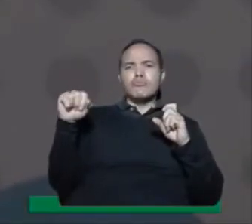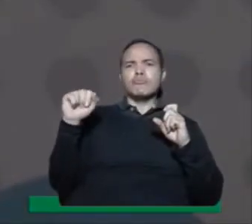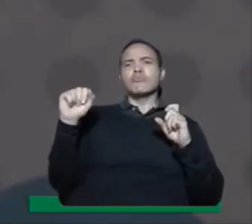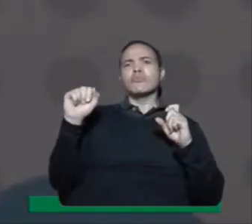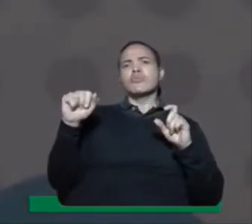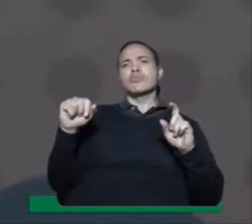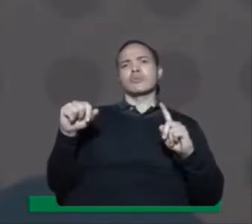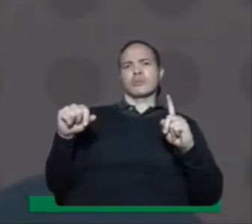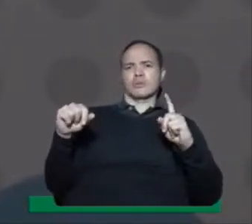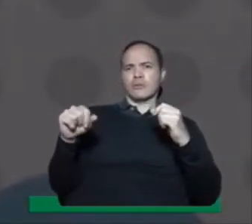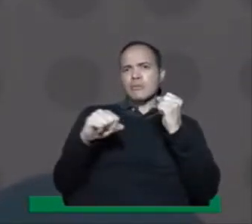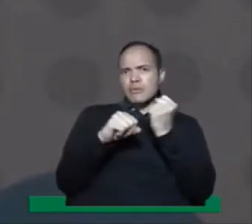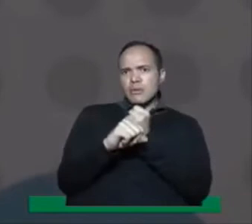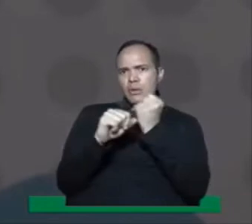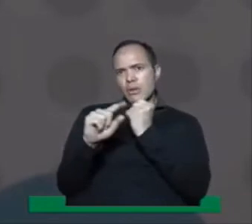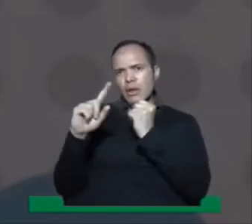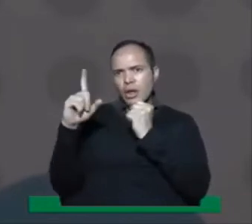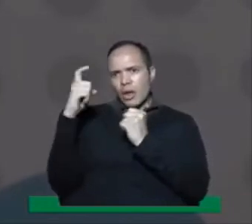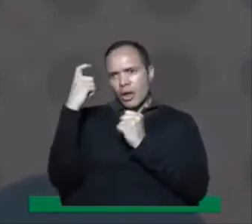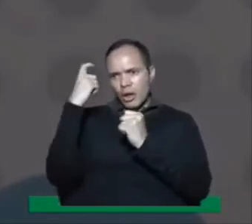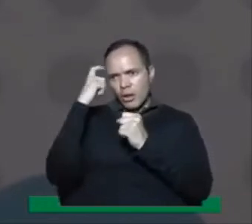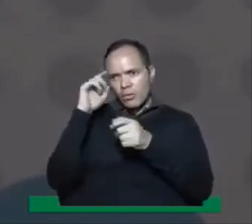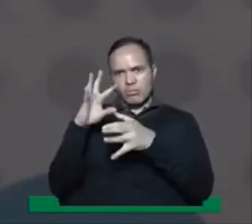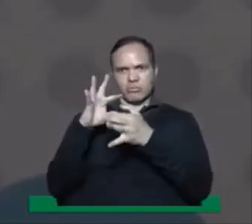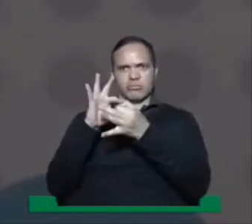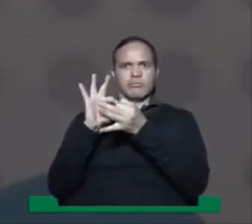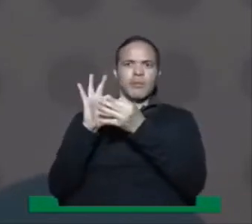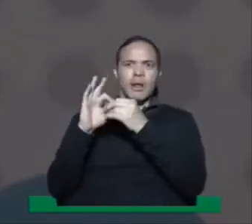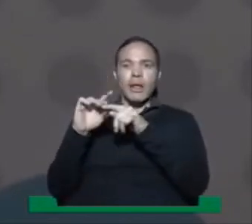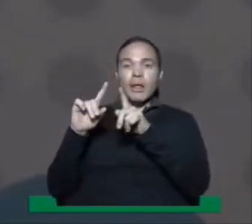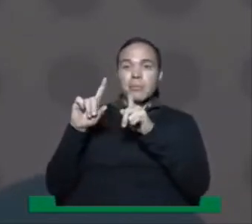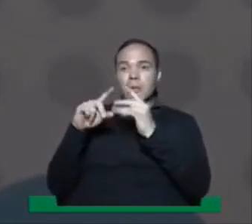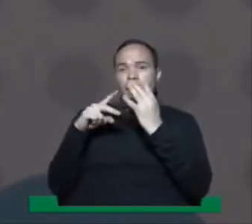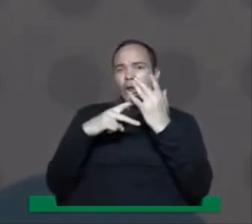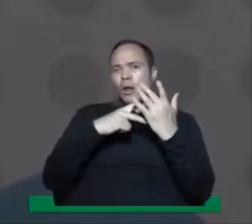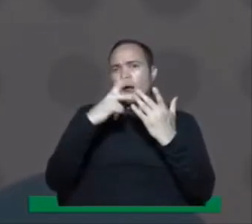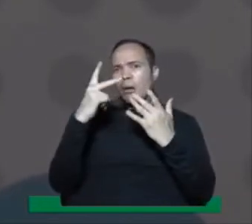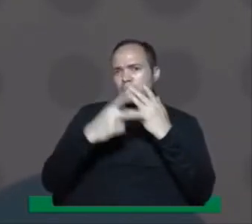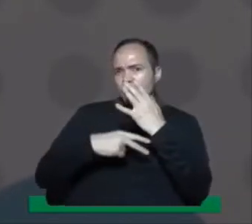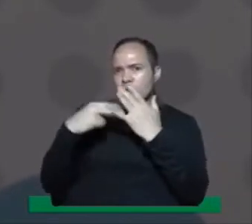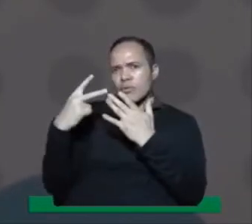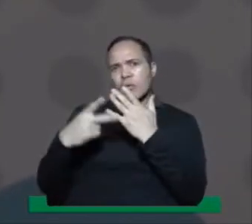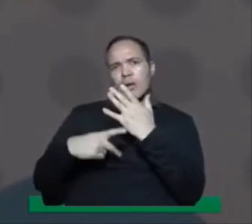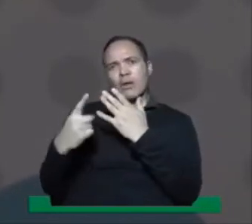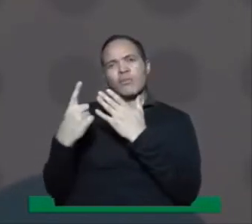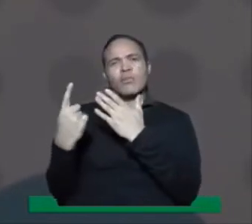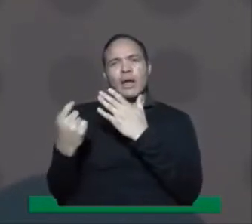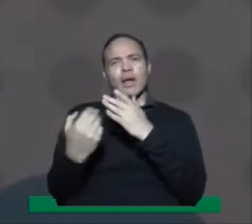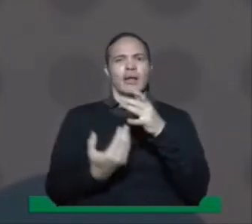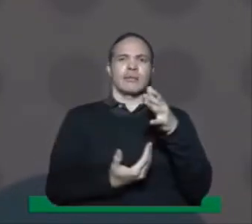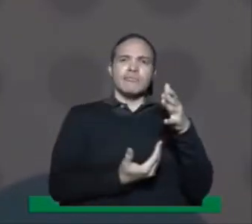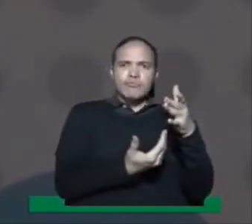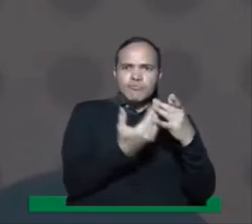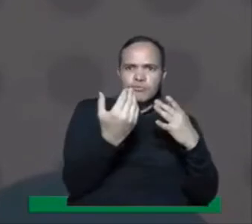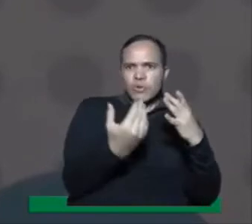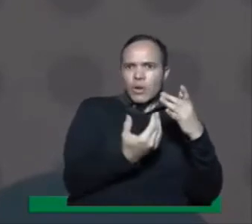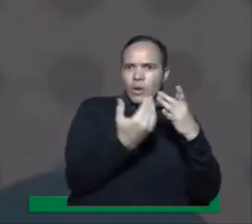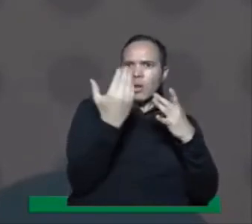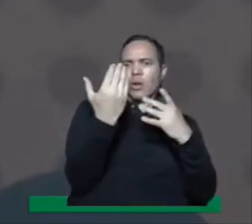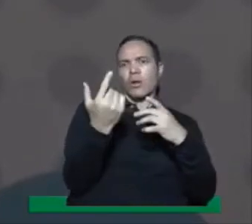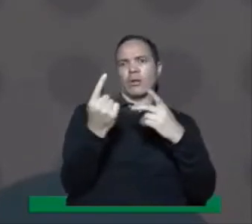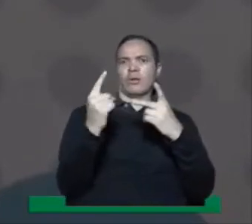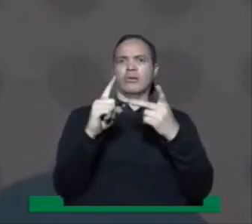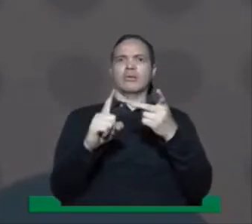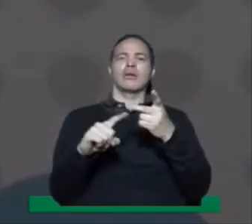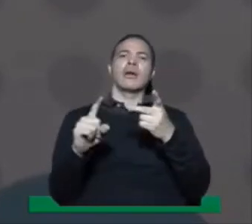proyectos pero necesitamos más proyectos frente al tema de innovación tecnología y en la parte de accesibilidad trabajar muchos